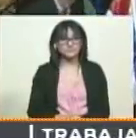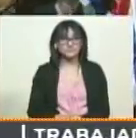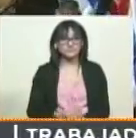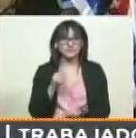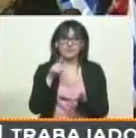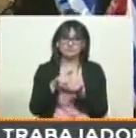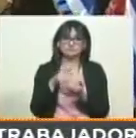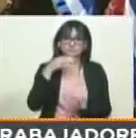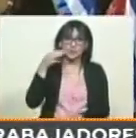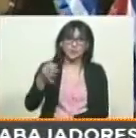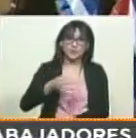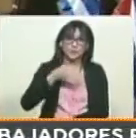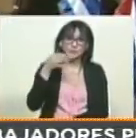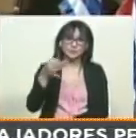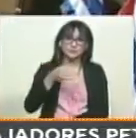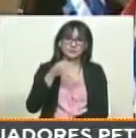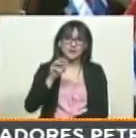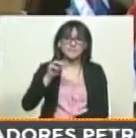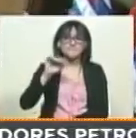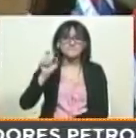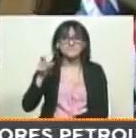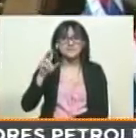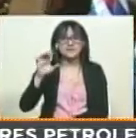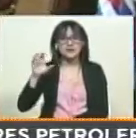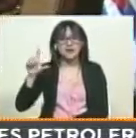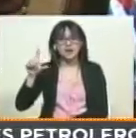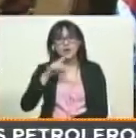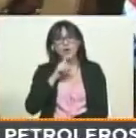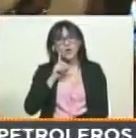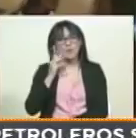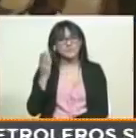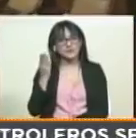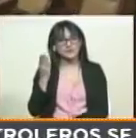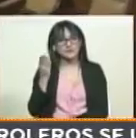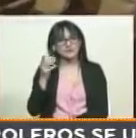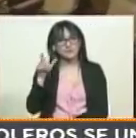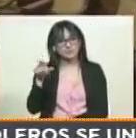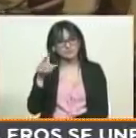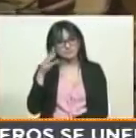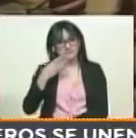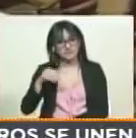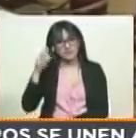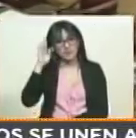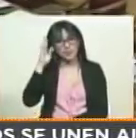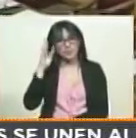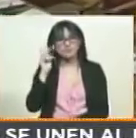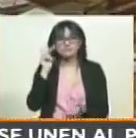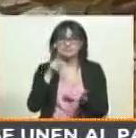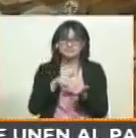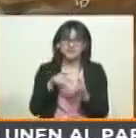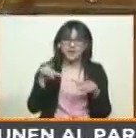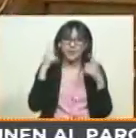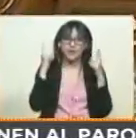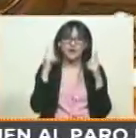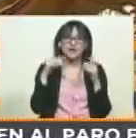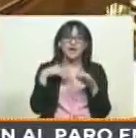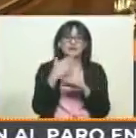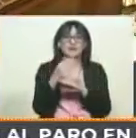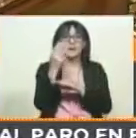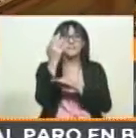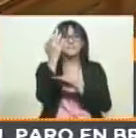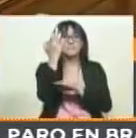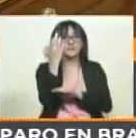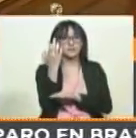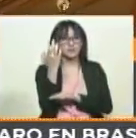Miguel Díaz-Canel Bermúdez, y de igual manera todo lo que ha sido el desarrollo de esta visita, llegando a Maiquetía, pasando por el Panteón Nacional para